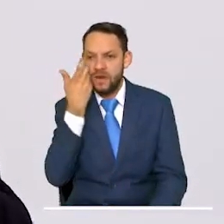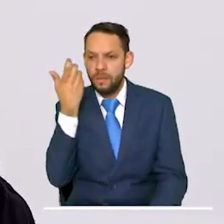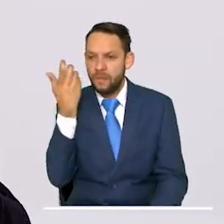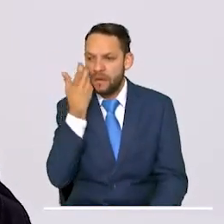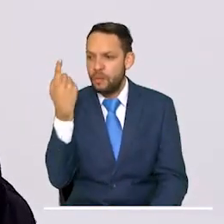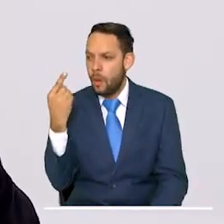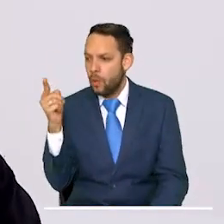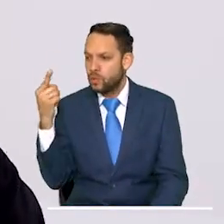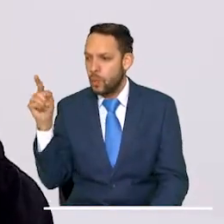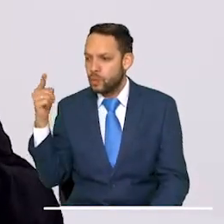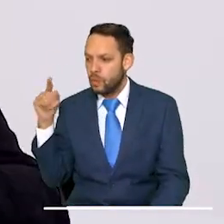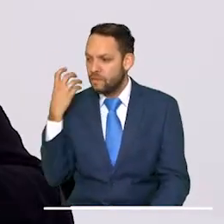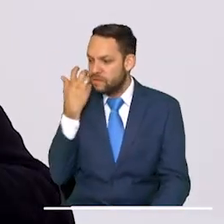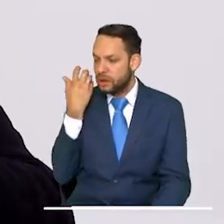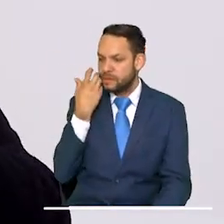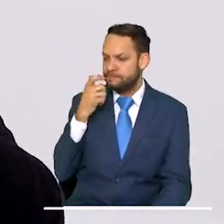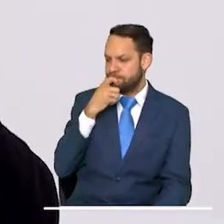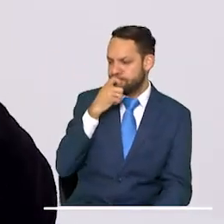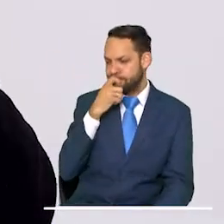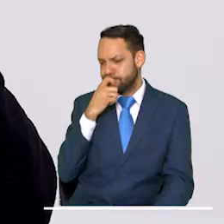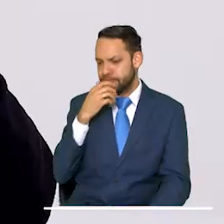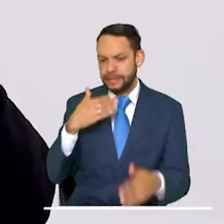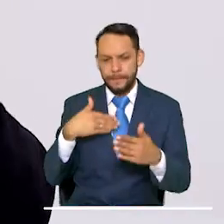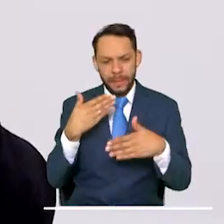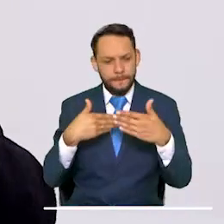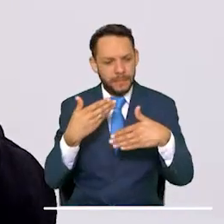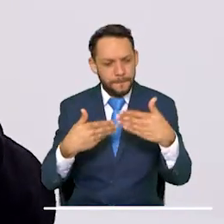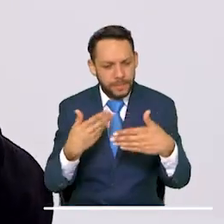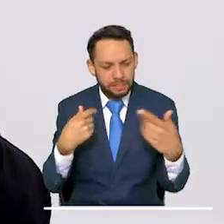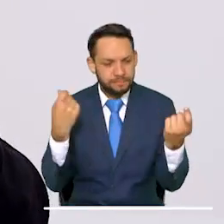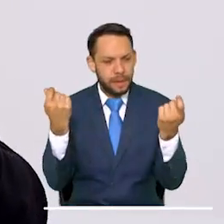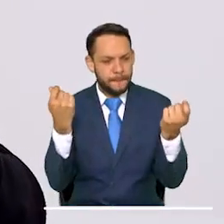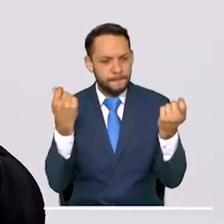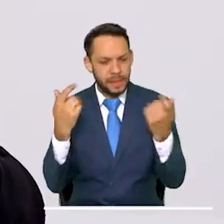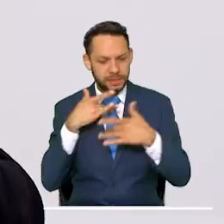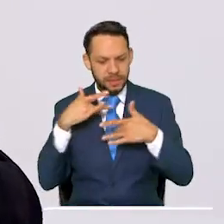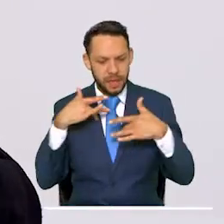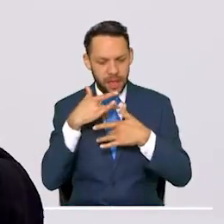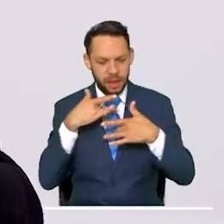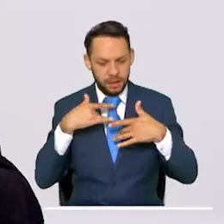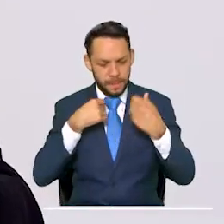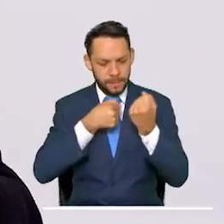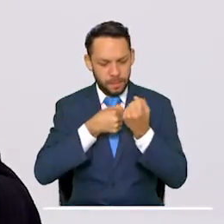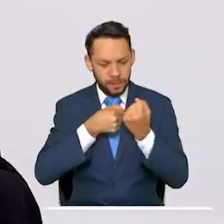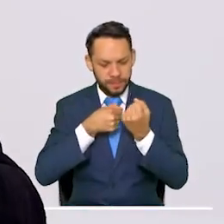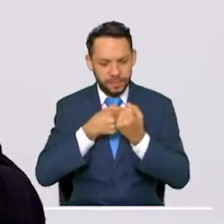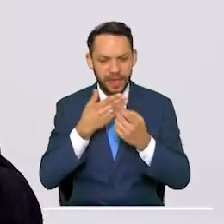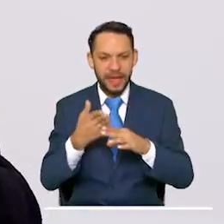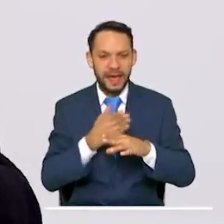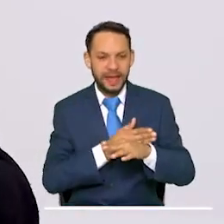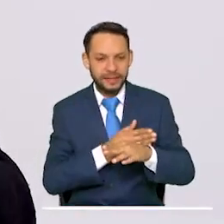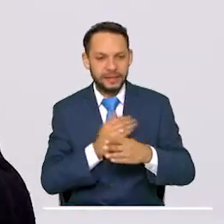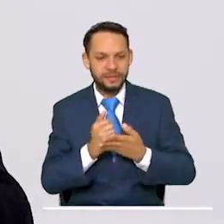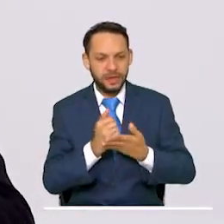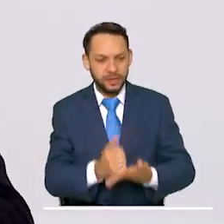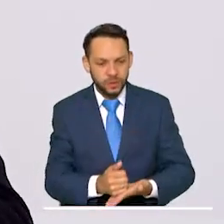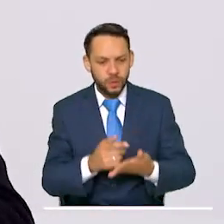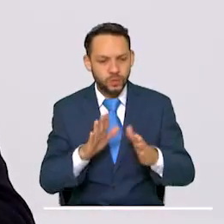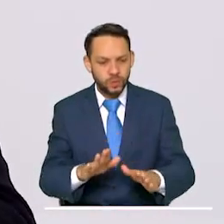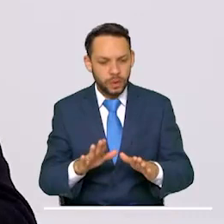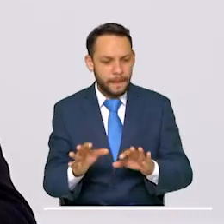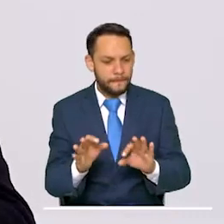con facilidad, y nos empieza a interesar mucho más también en pensar en salud. Y ahí hay un asunto entonces de anticiparnos a